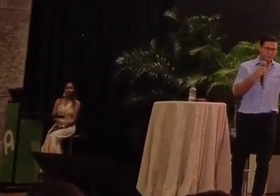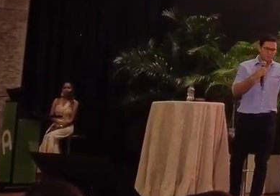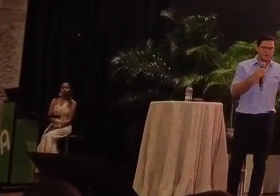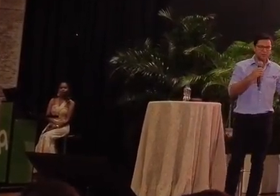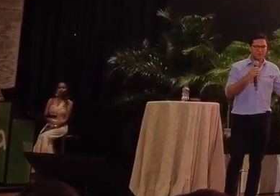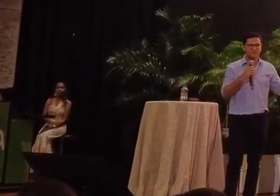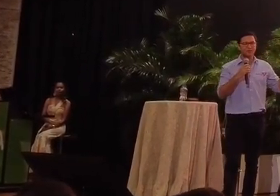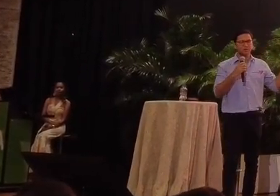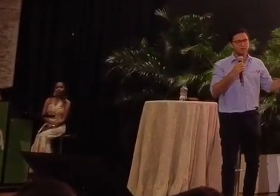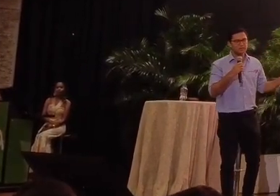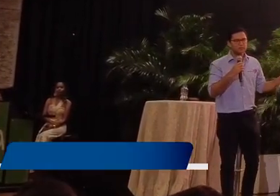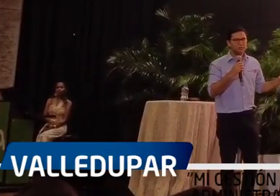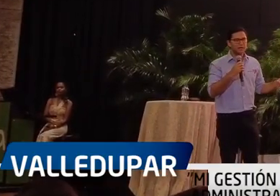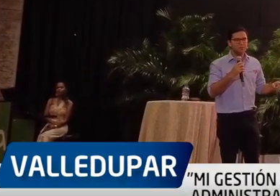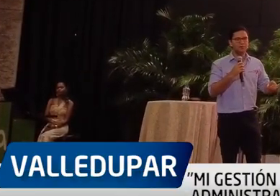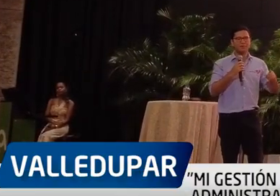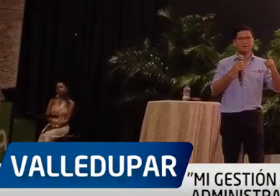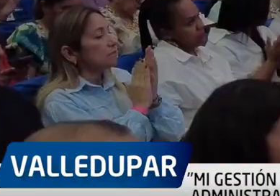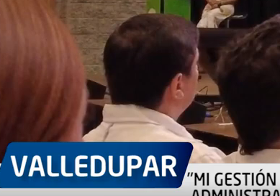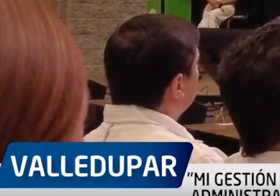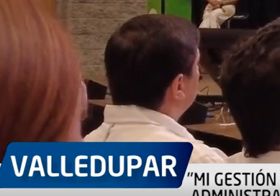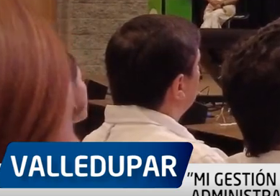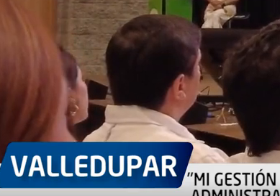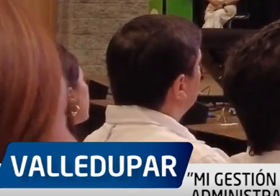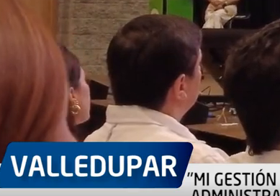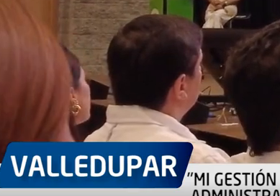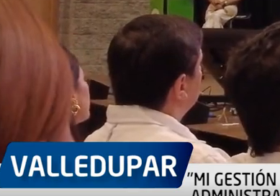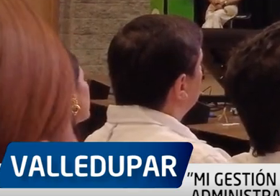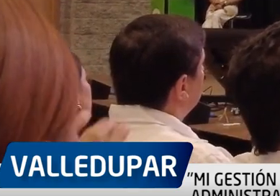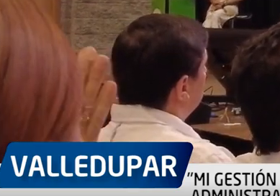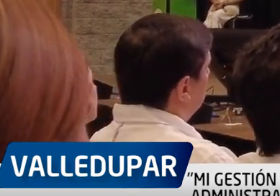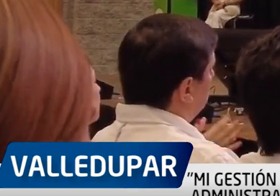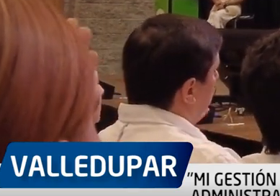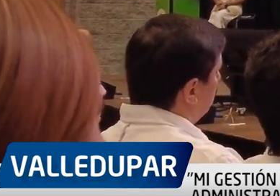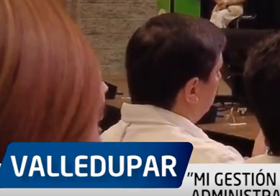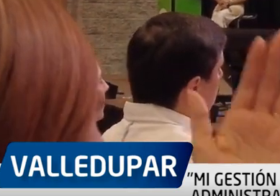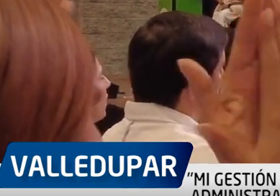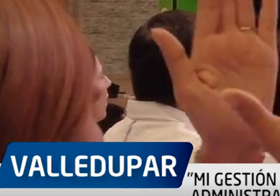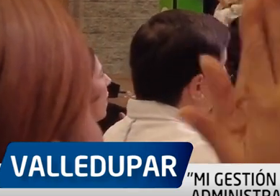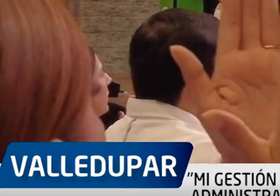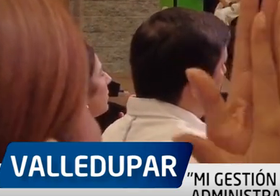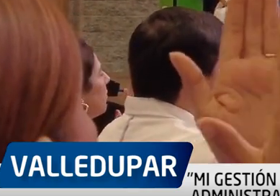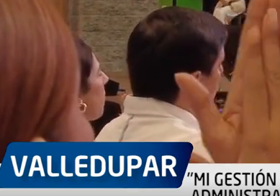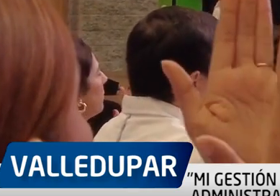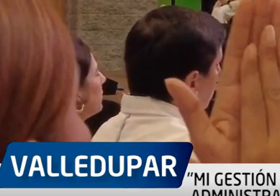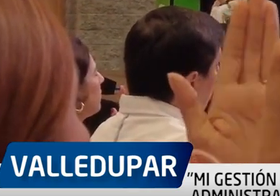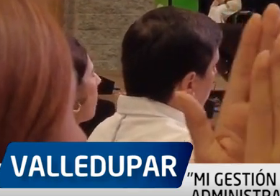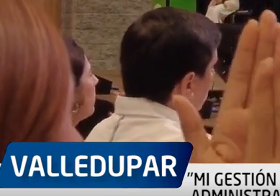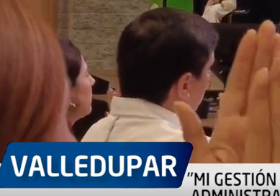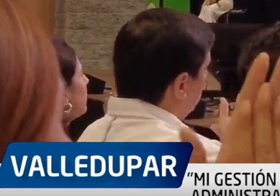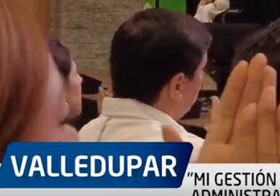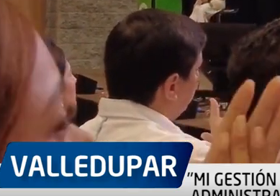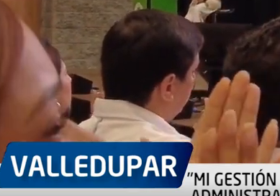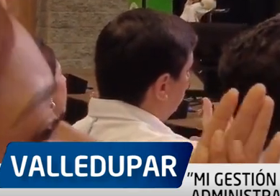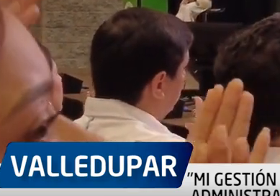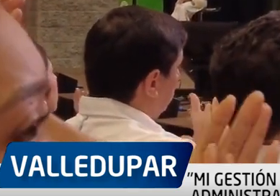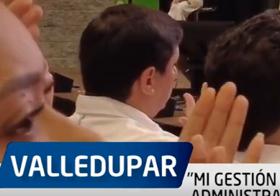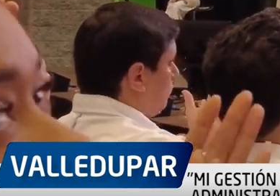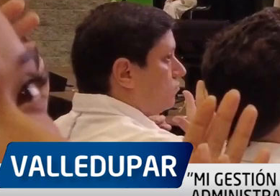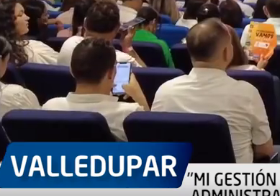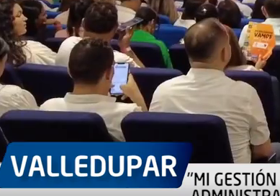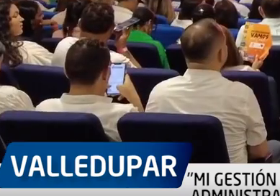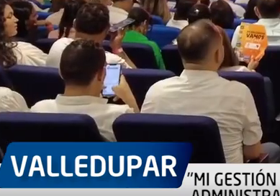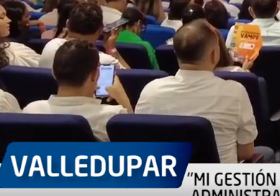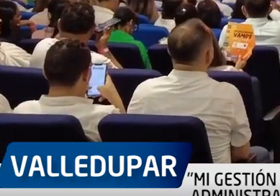materia educativa nosotros le hemos cumplido a nuestra gente, a la mayoría de los colegios que hoy tienen gracias esa importante